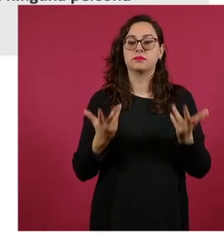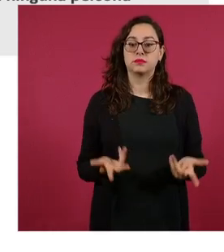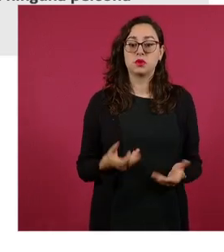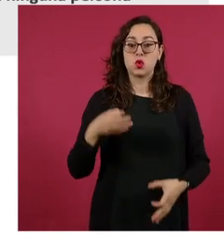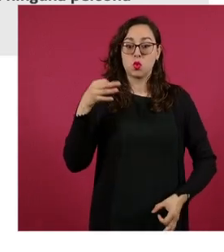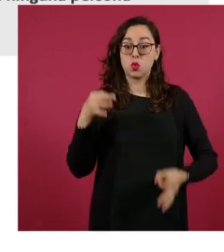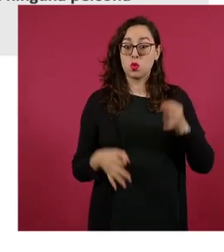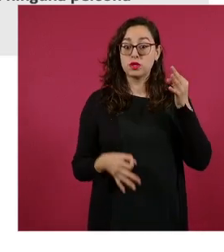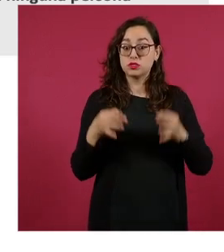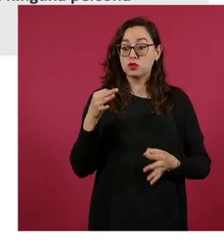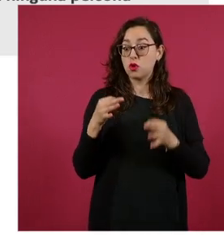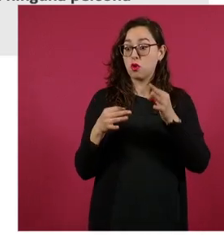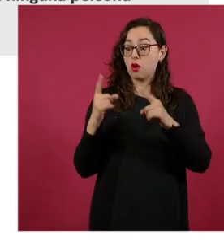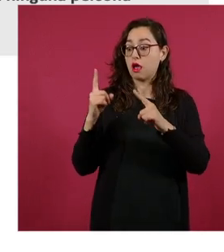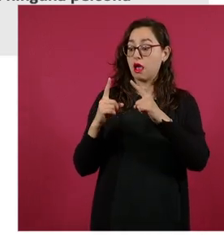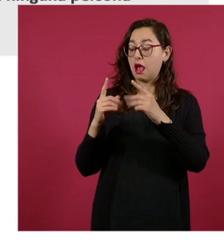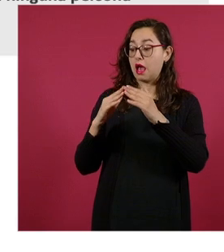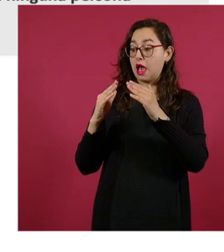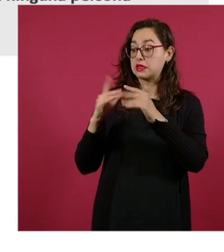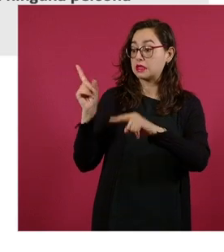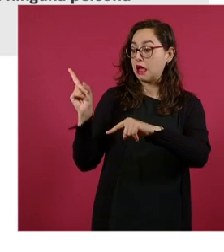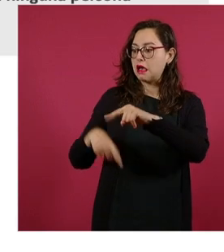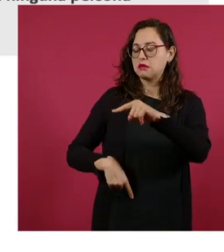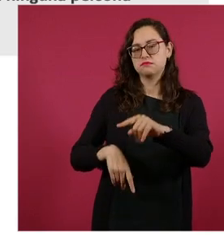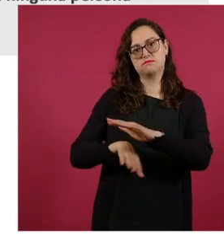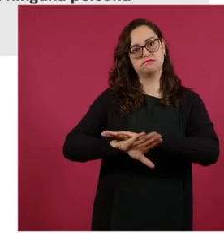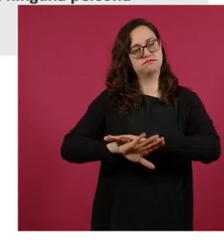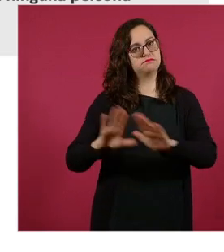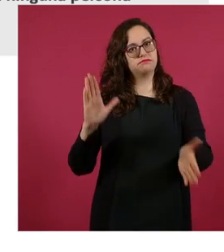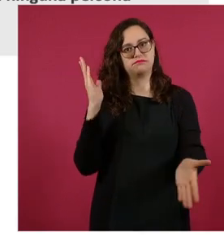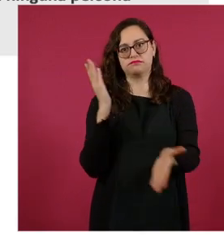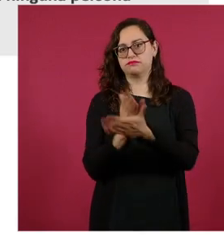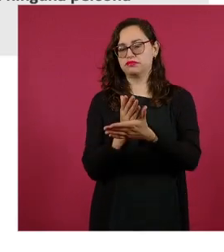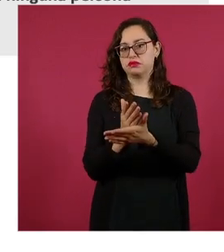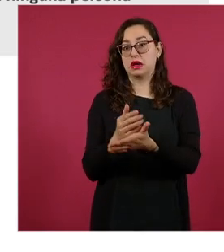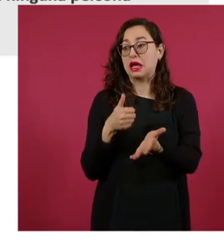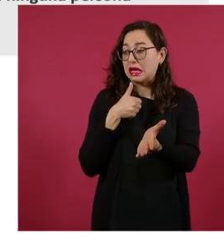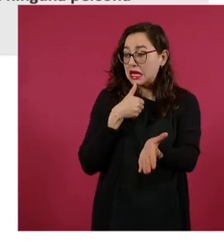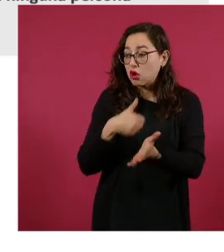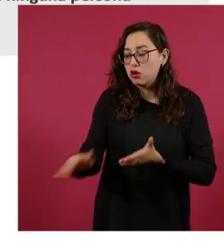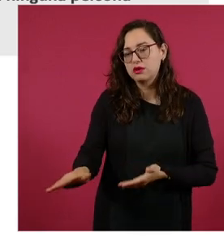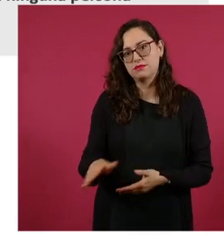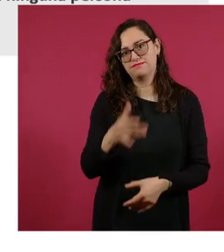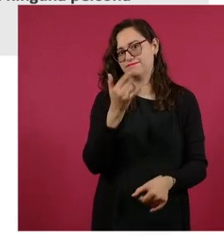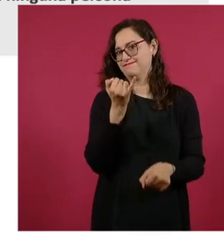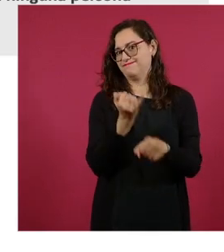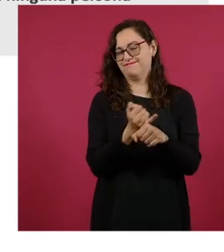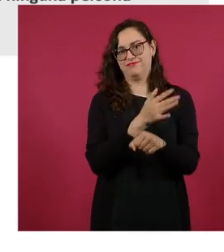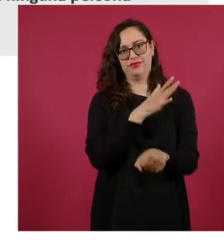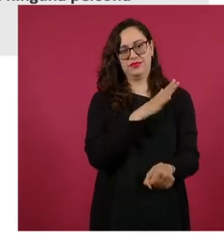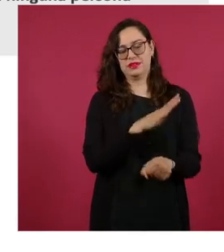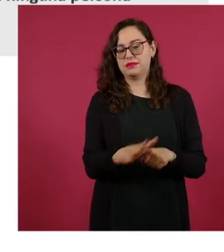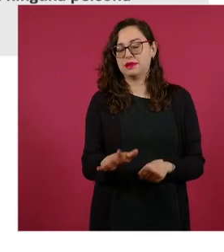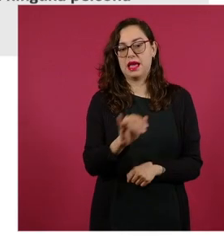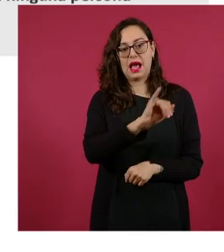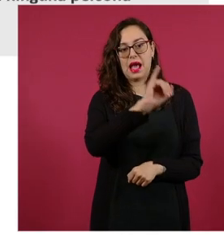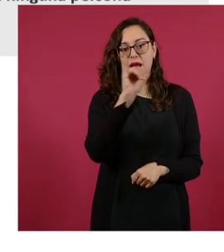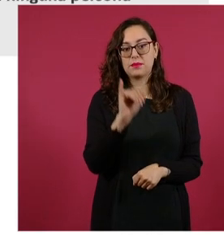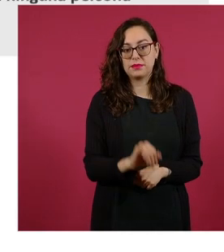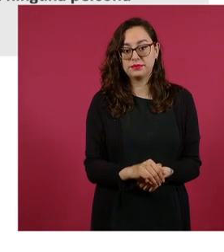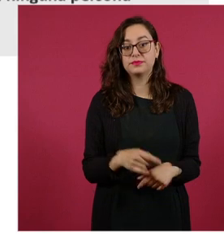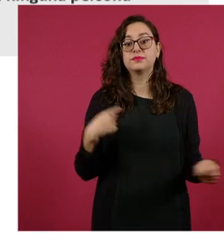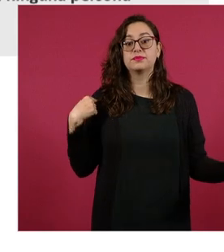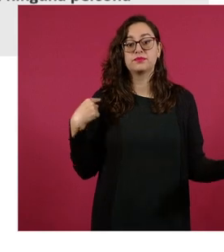y se suspendieron cualquier acto de desalojo por causas injustas. Y se han hecho 5.2